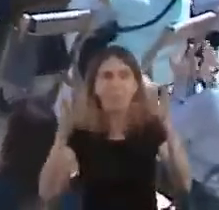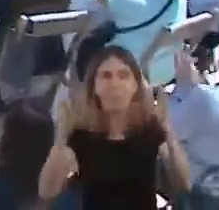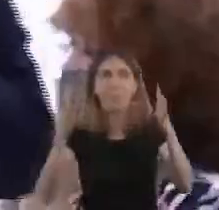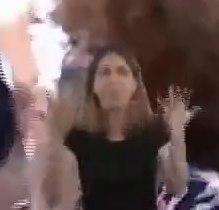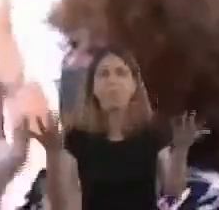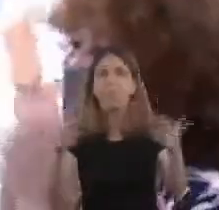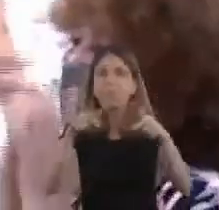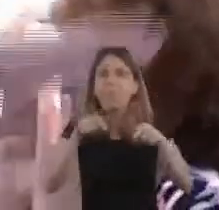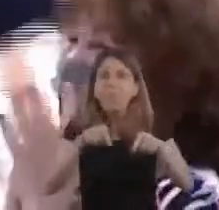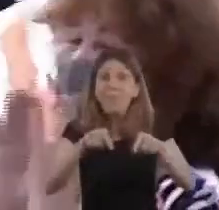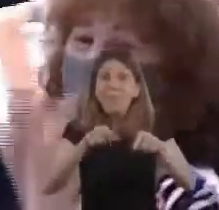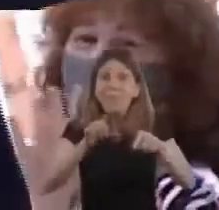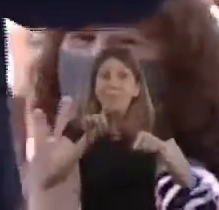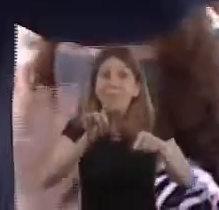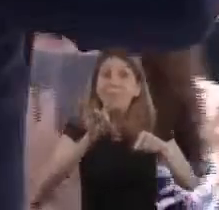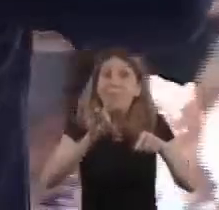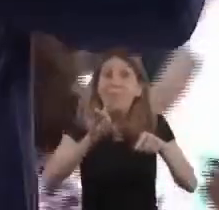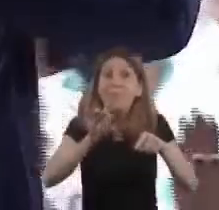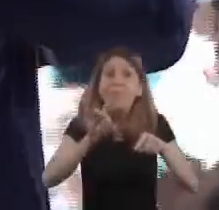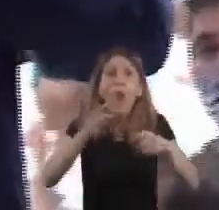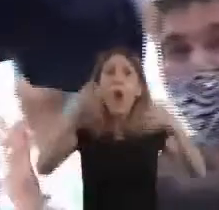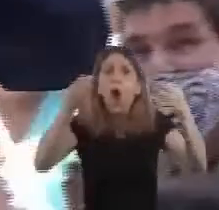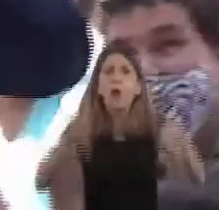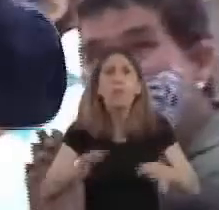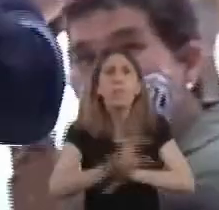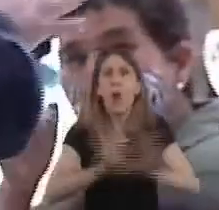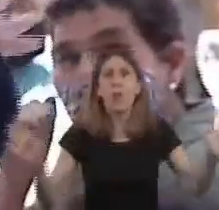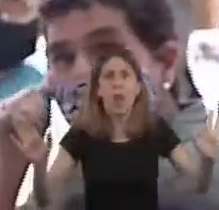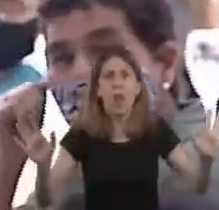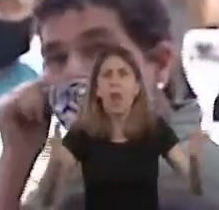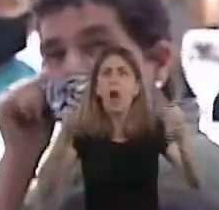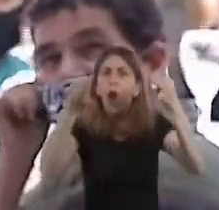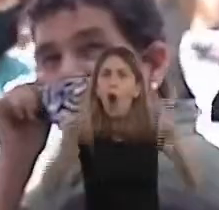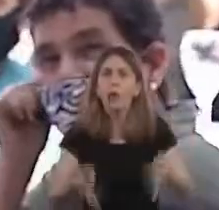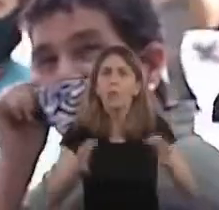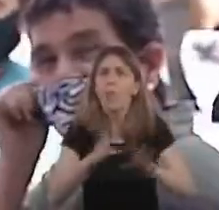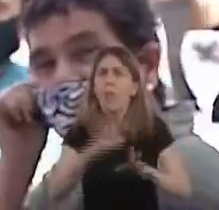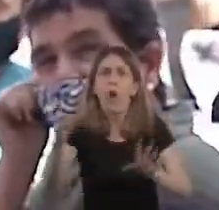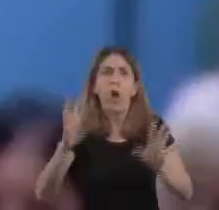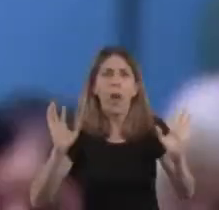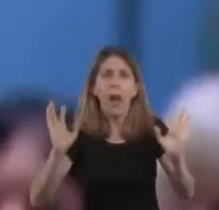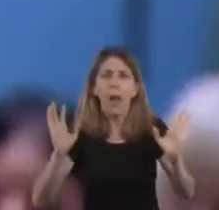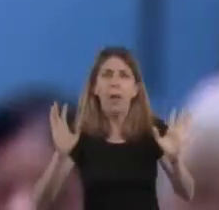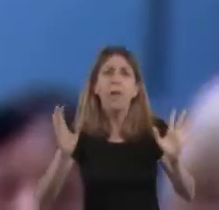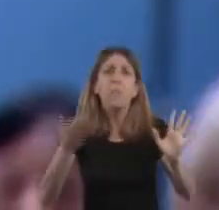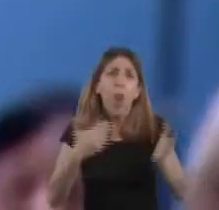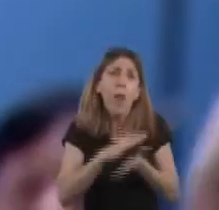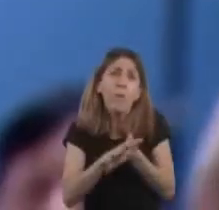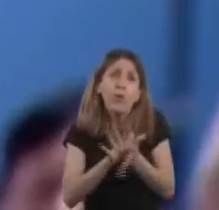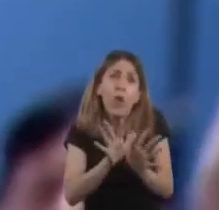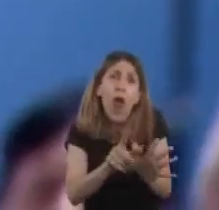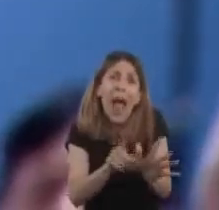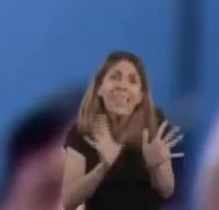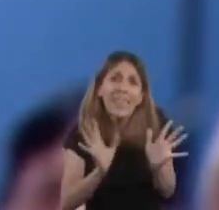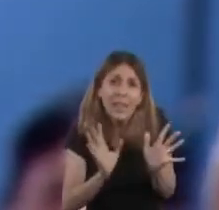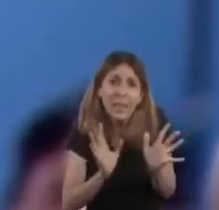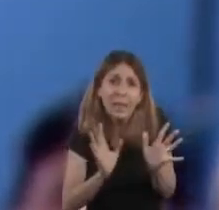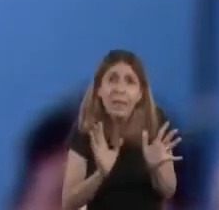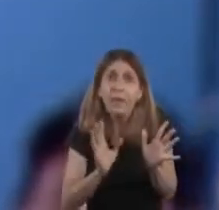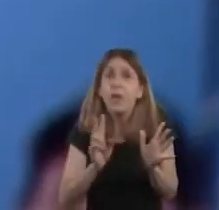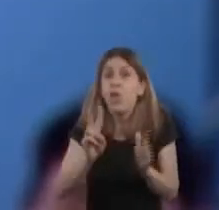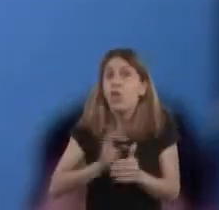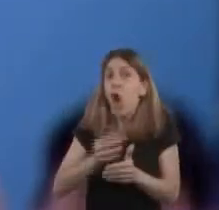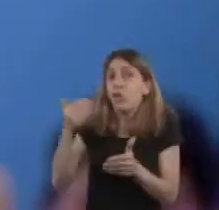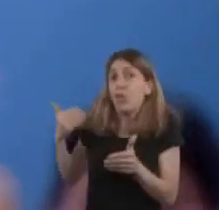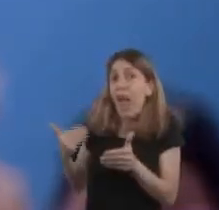Esto es solo lo que les corresponde, es lo que les corresponde y es lo que podemos hacer. Después de 2 años